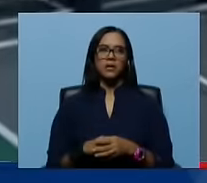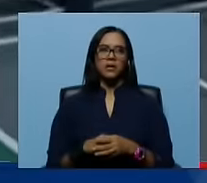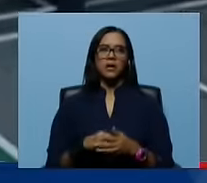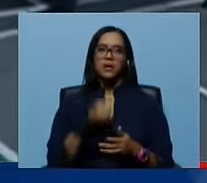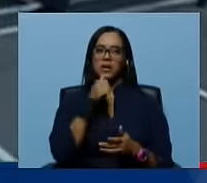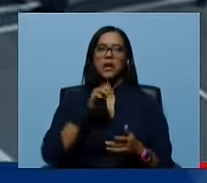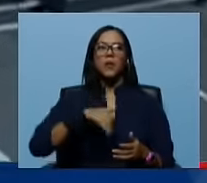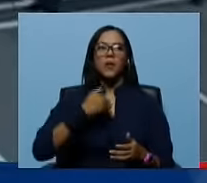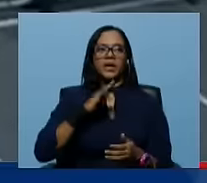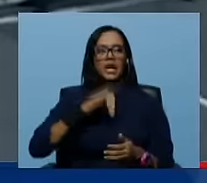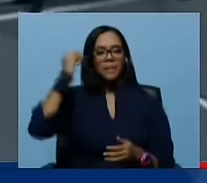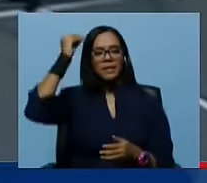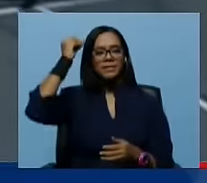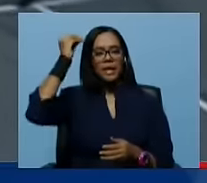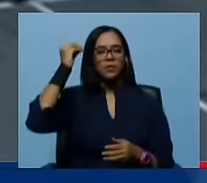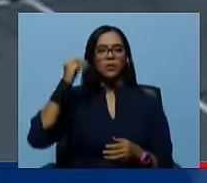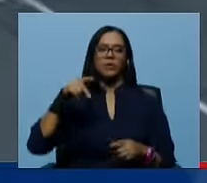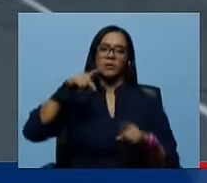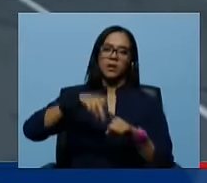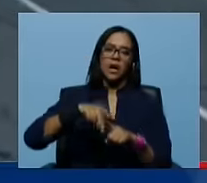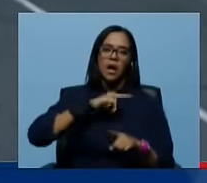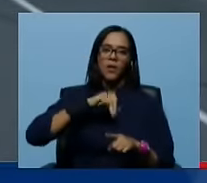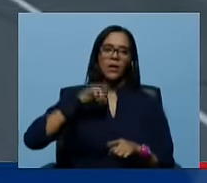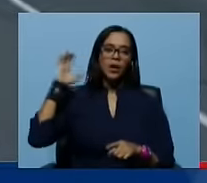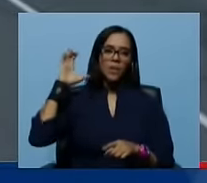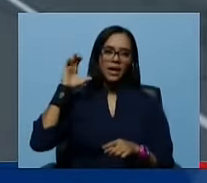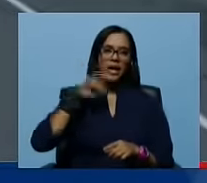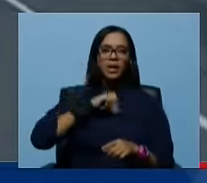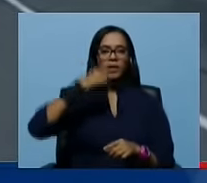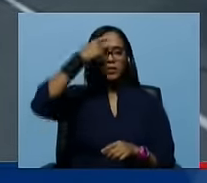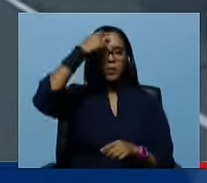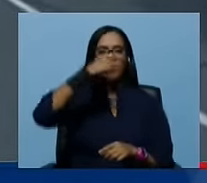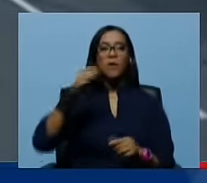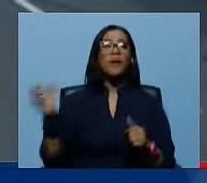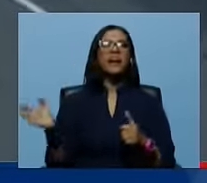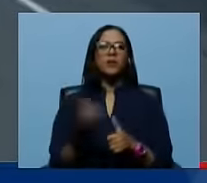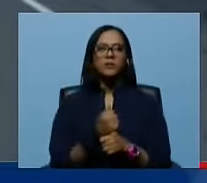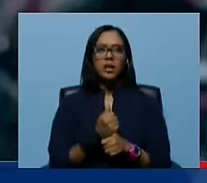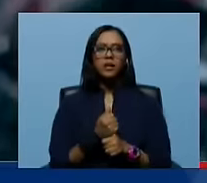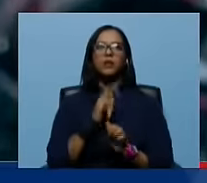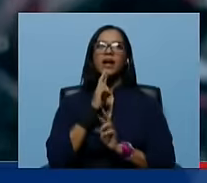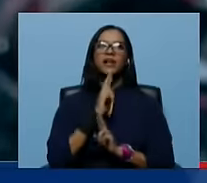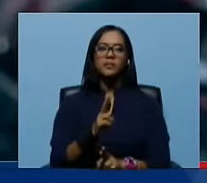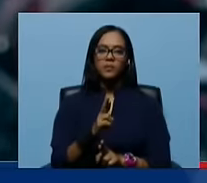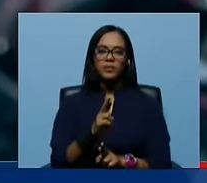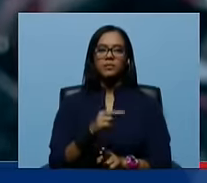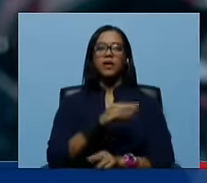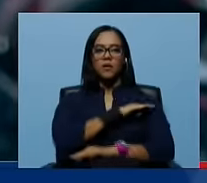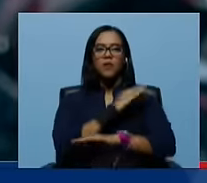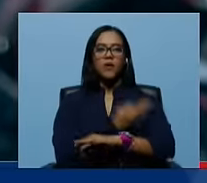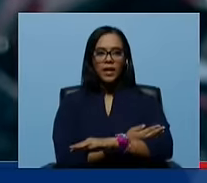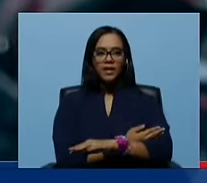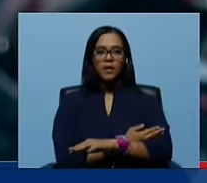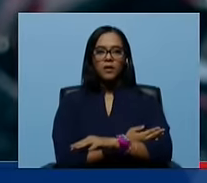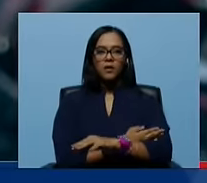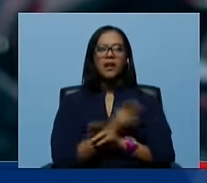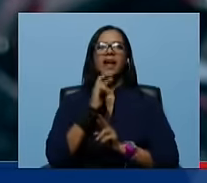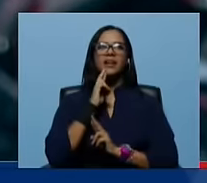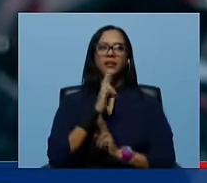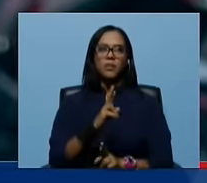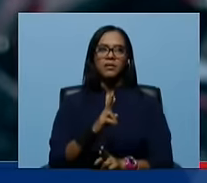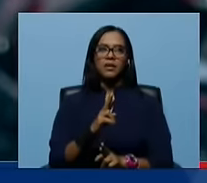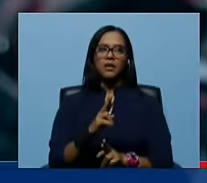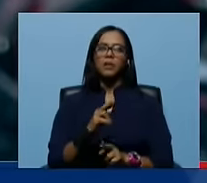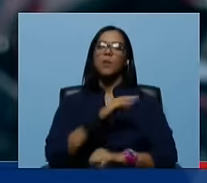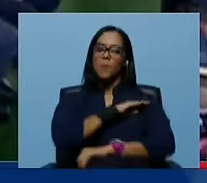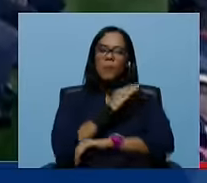estar pensando en agredir a nuestro país, a nuestro pueblo, van a encontrar una respuesta contundente, una respuesta